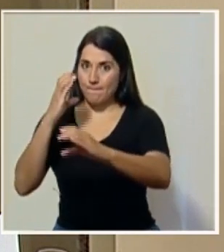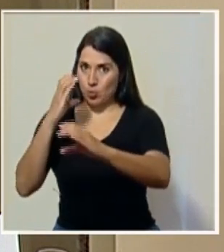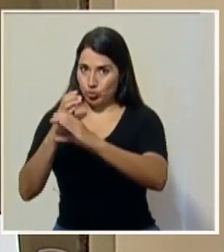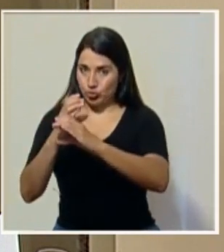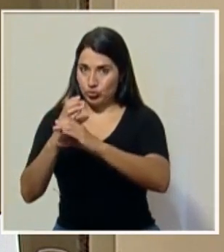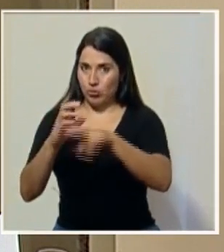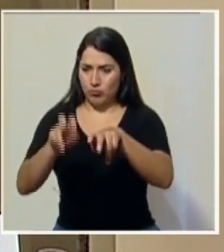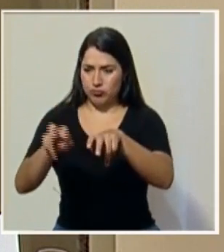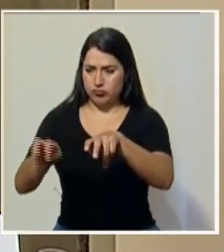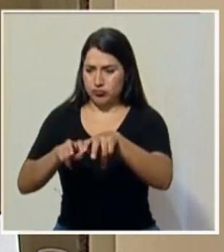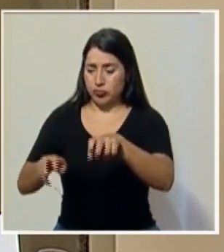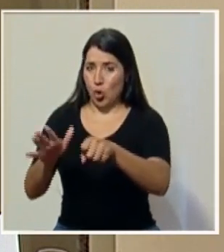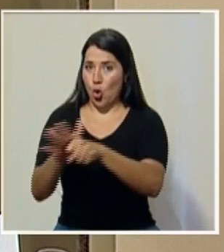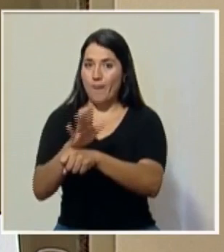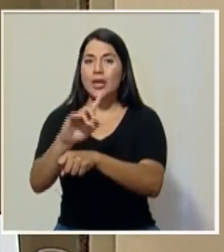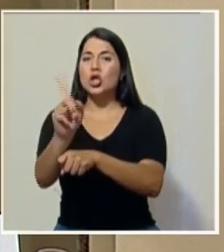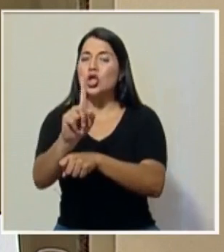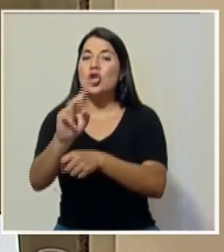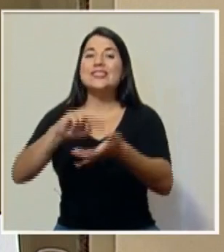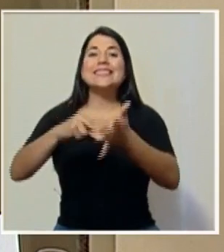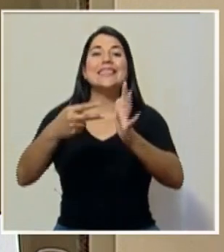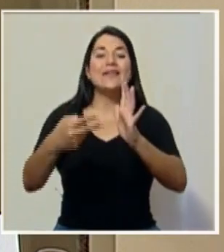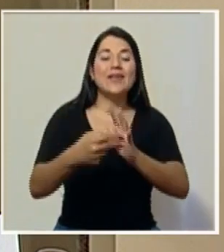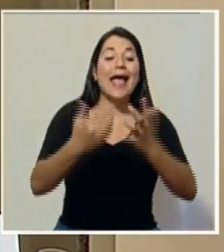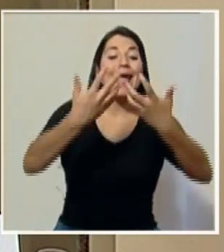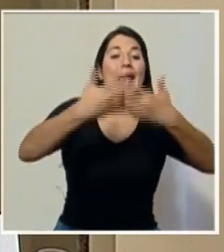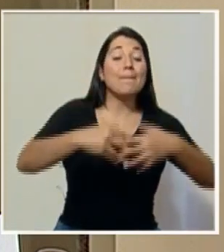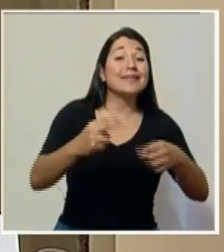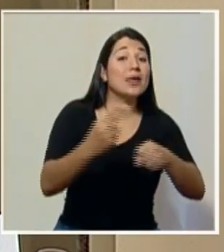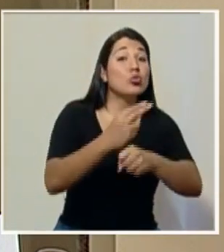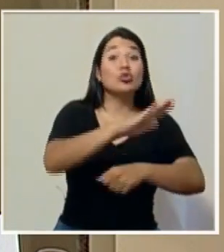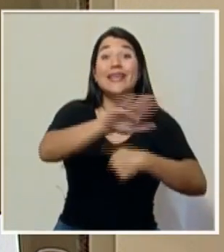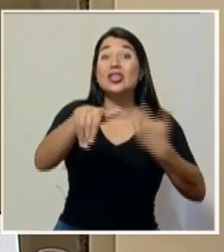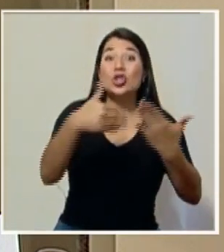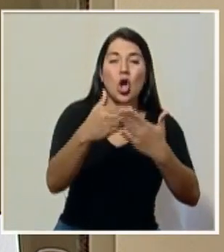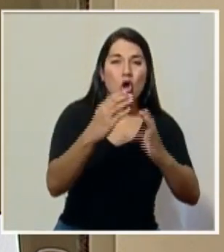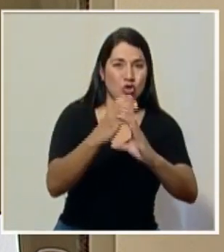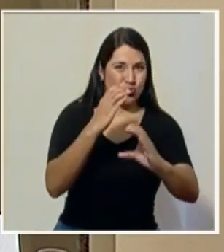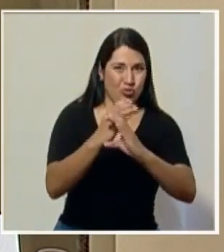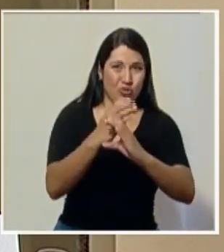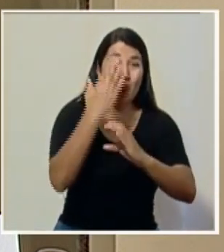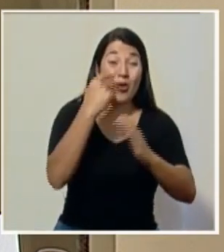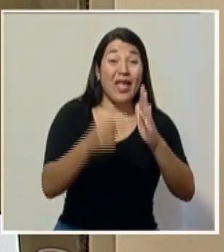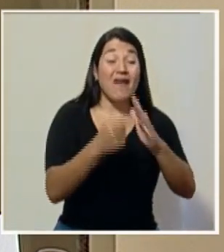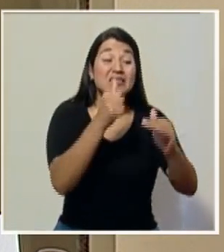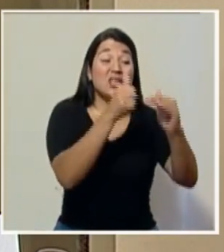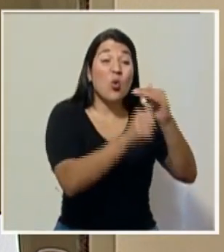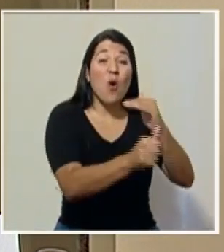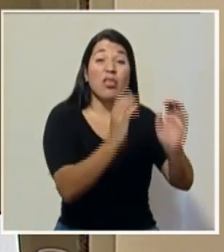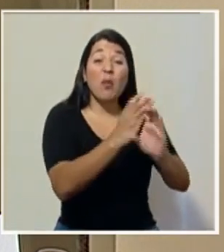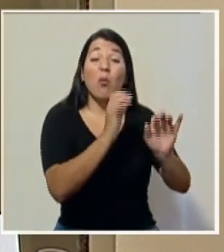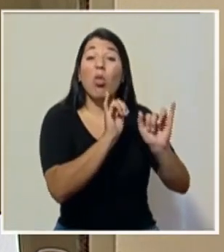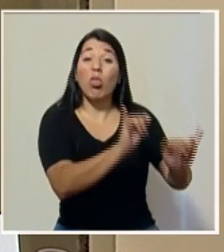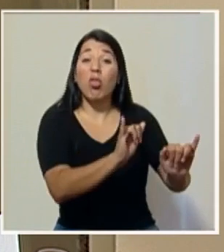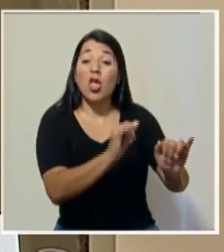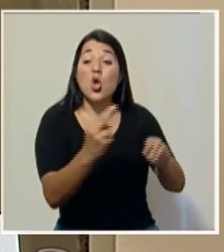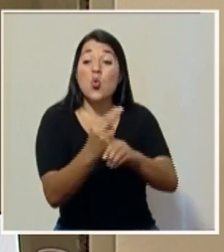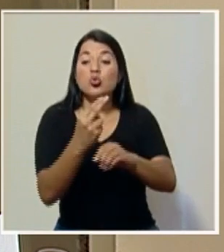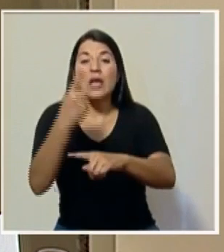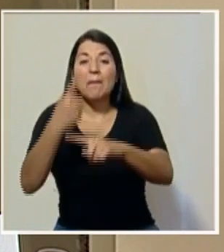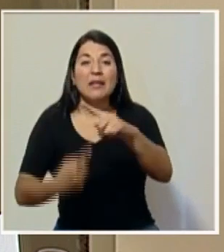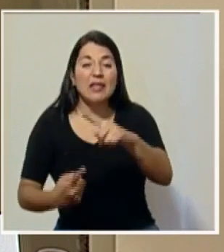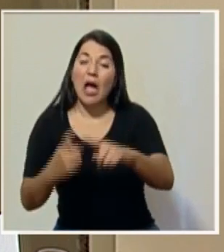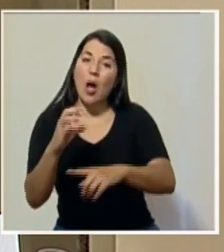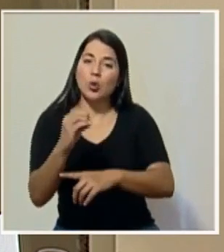que hay un protocolo que establece todas las medidas de seguridad e higiene que se deben de seguir al abordaje del autobús